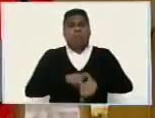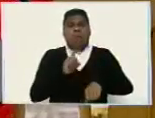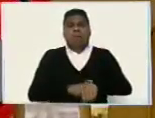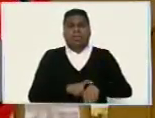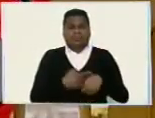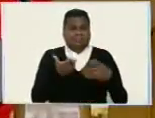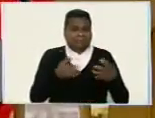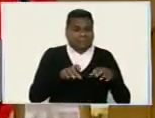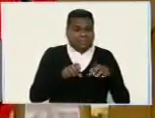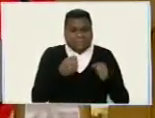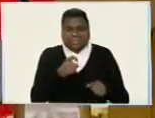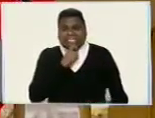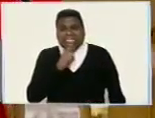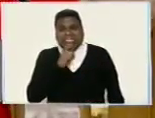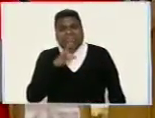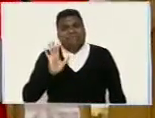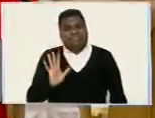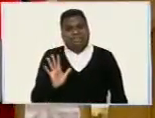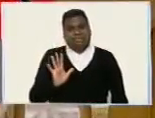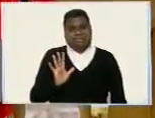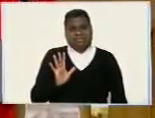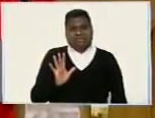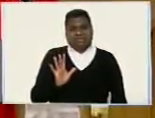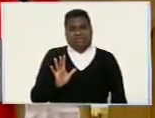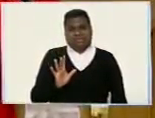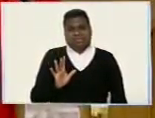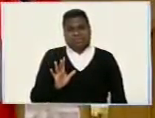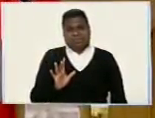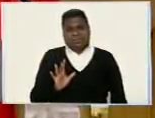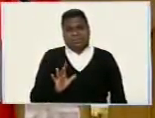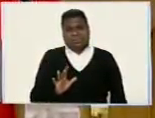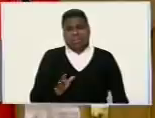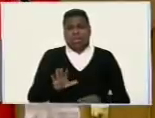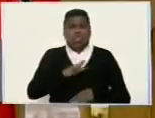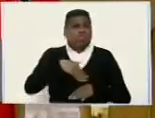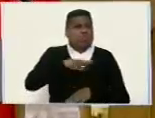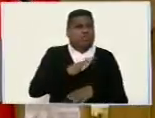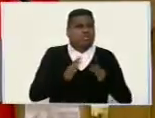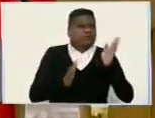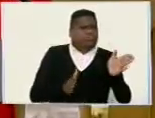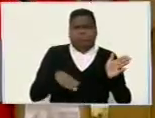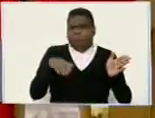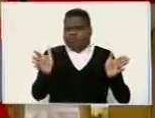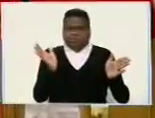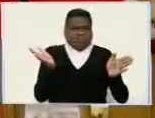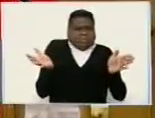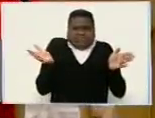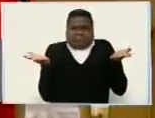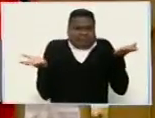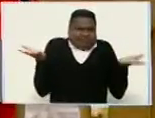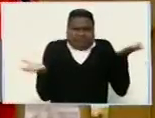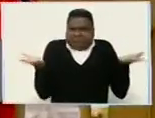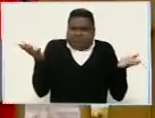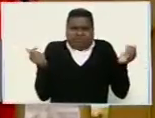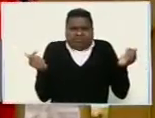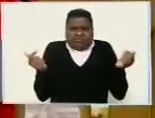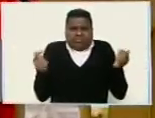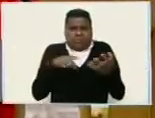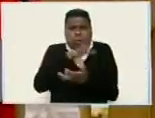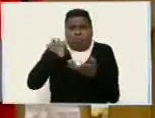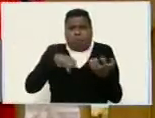quiebre, de una encrucijada donde estaban a prueba la posibilidad de irnos a una guerra